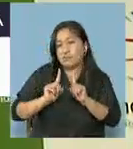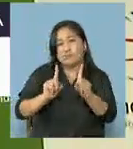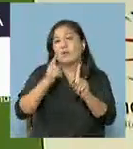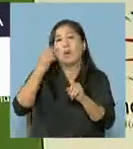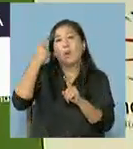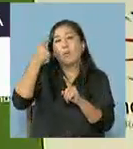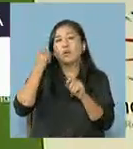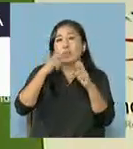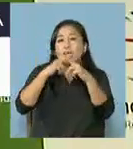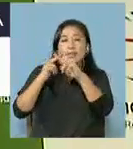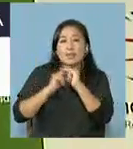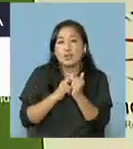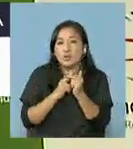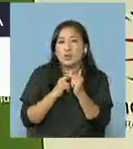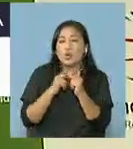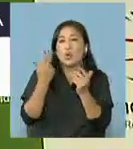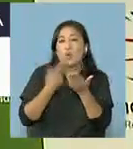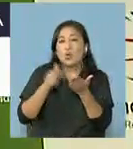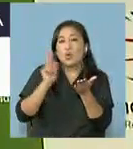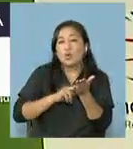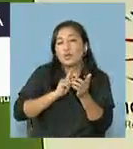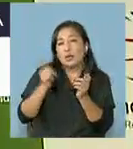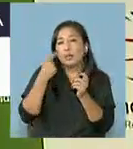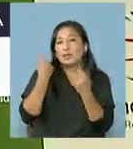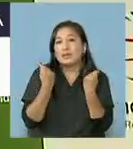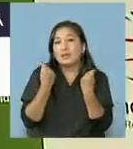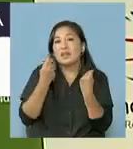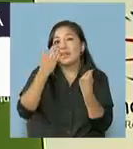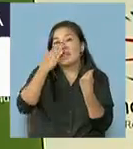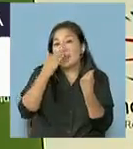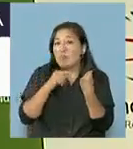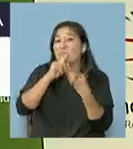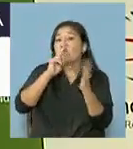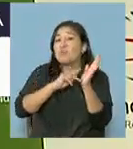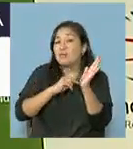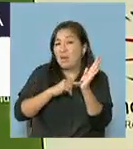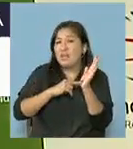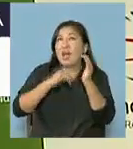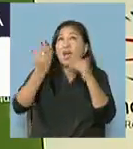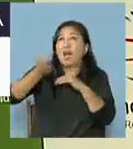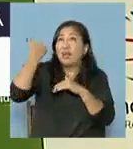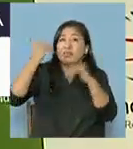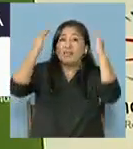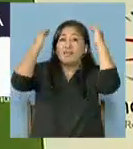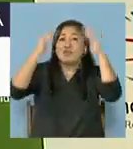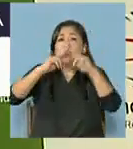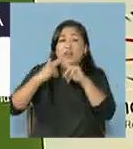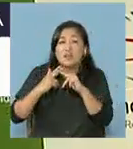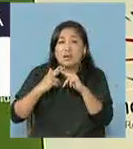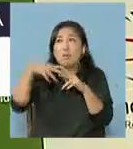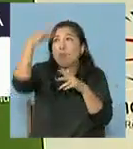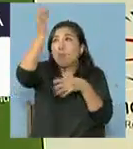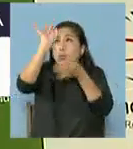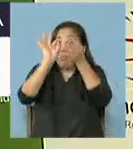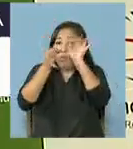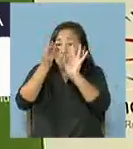las obras de reconstrucción o de revalorización que en su momento se hicieron fueron las que después causaron los problemas que trajo la iglesia. Desde que